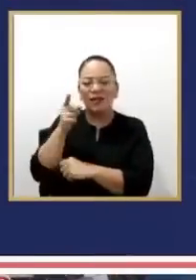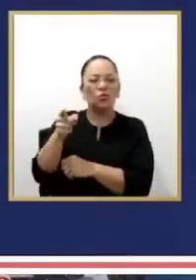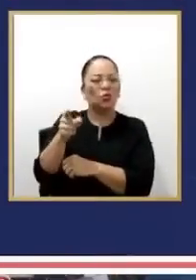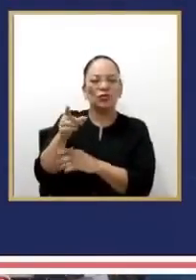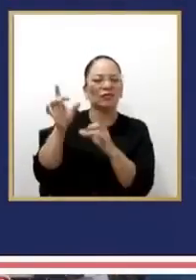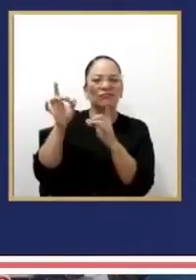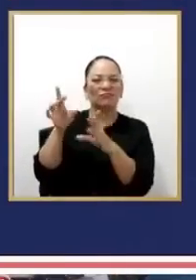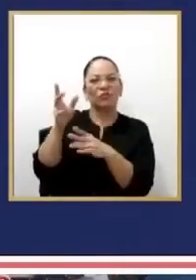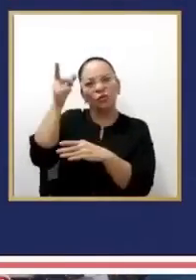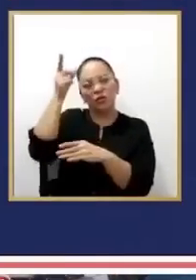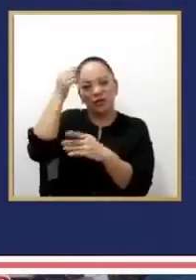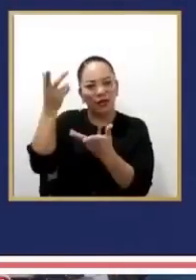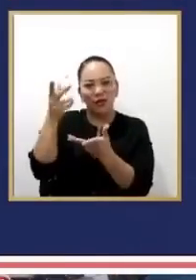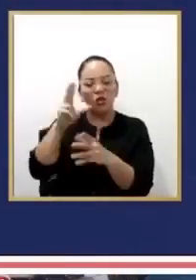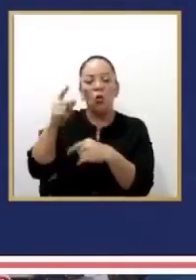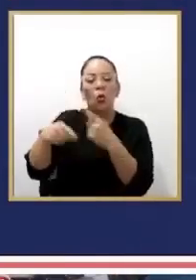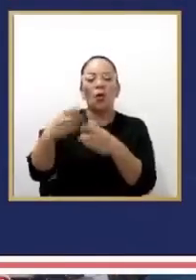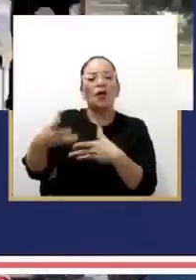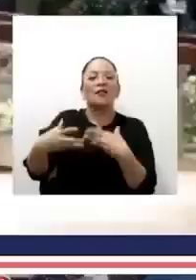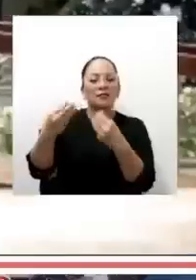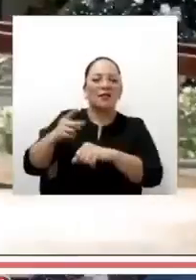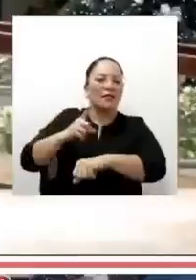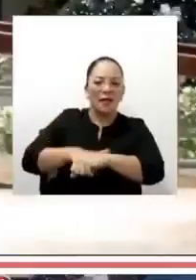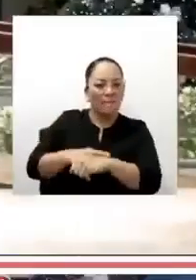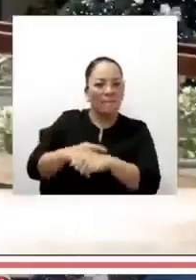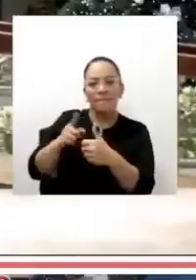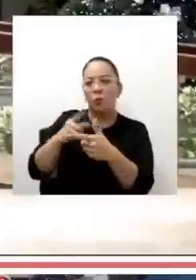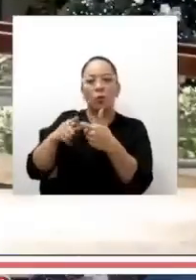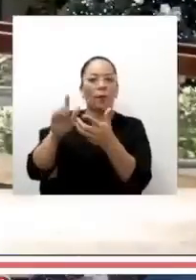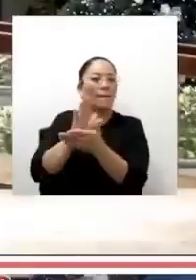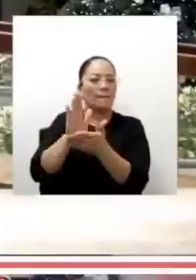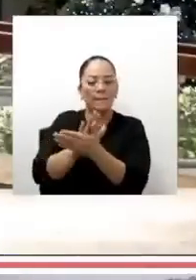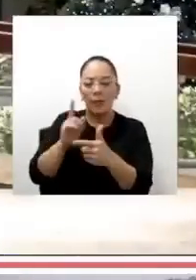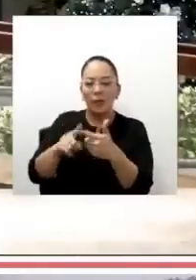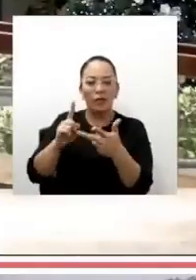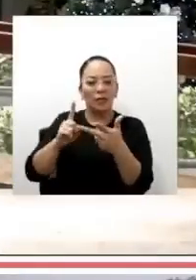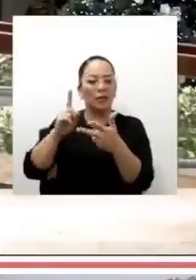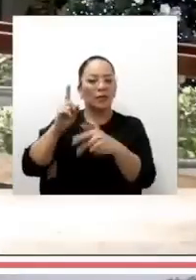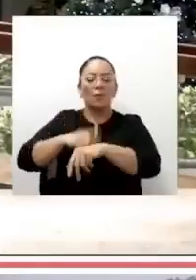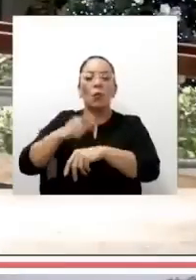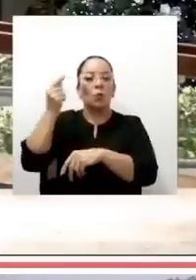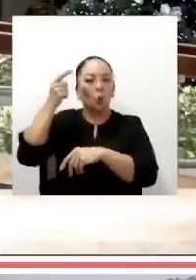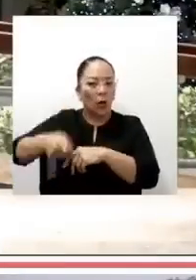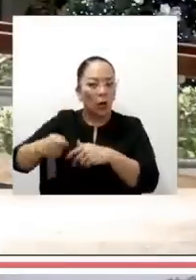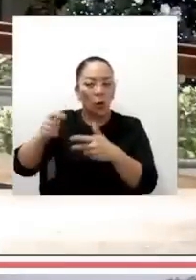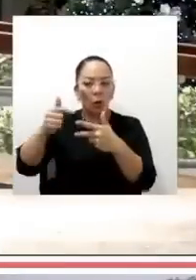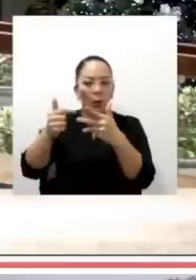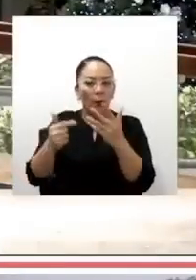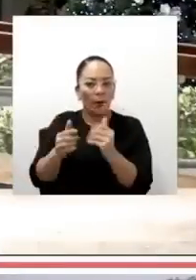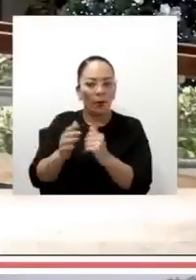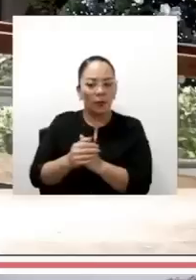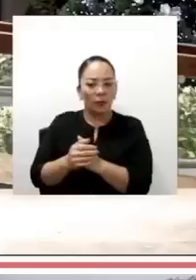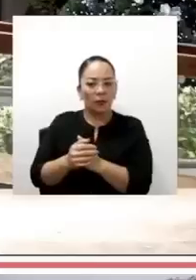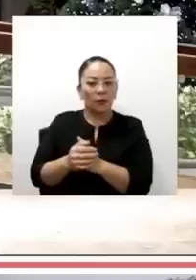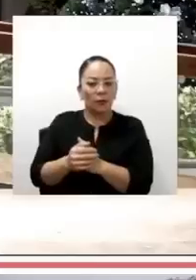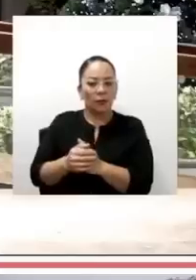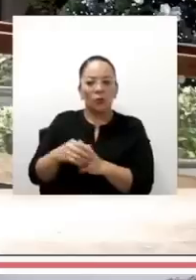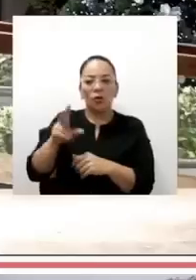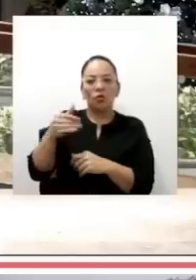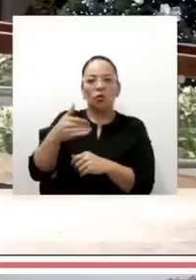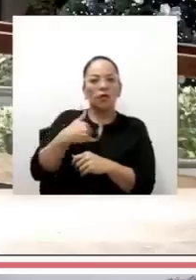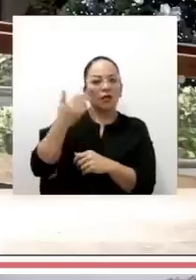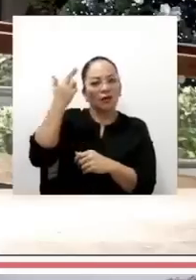no voy a gastar tiempo, papel, tiempo de procurador, tiempo del otro, simplemente porque no tiene